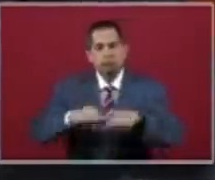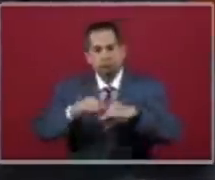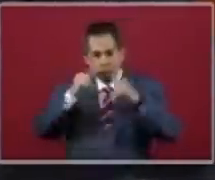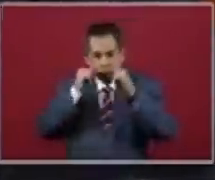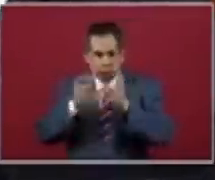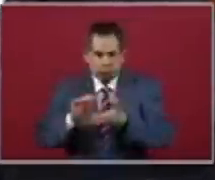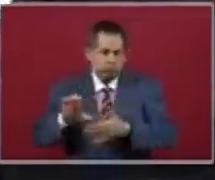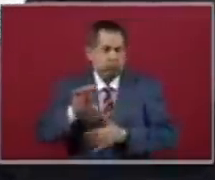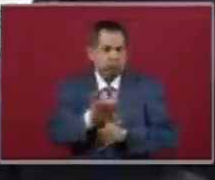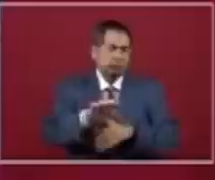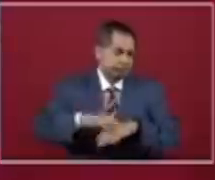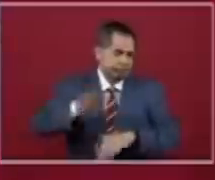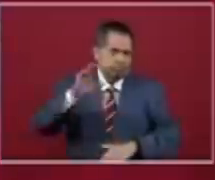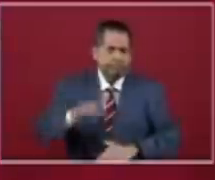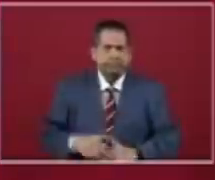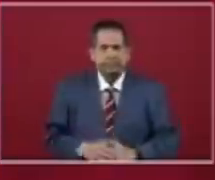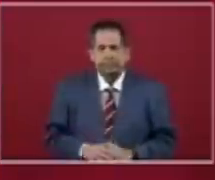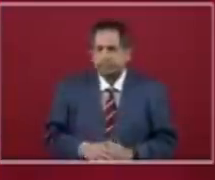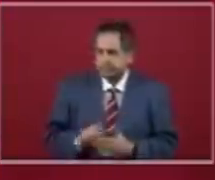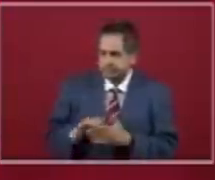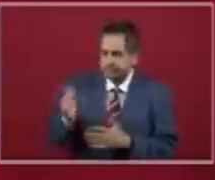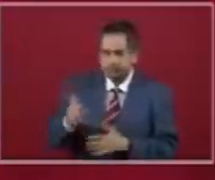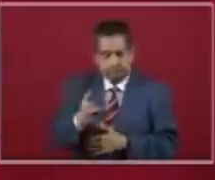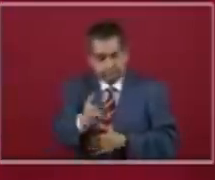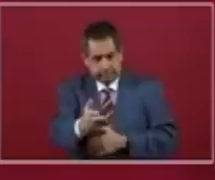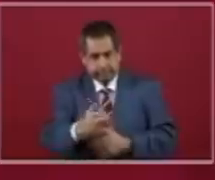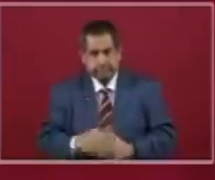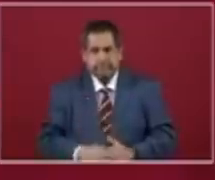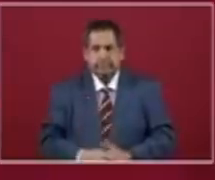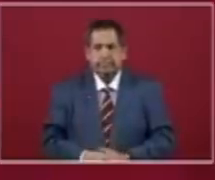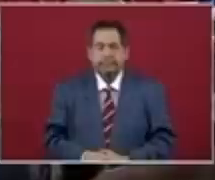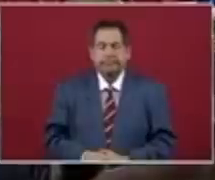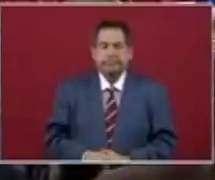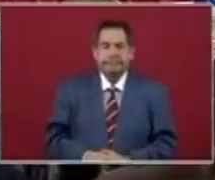objetivo. Gracias. Por favor.